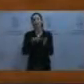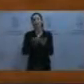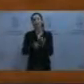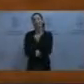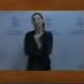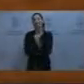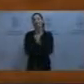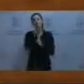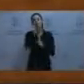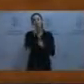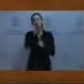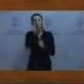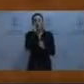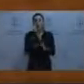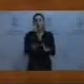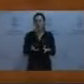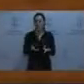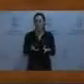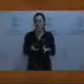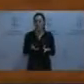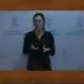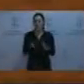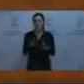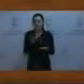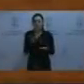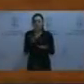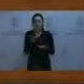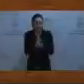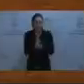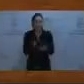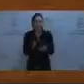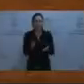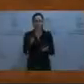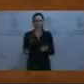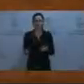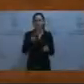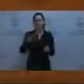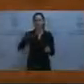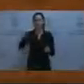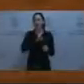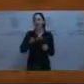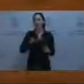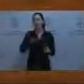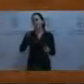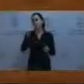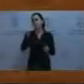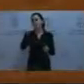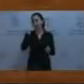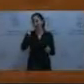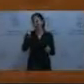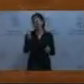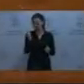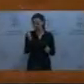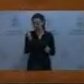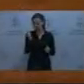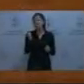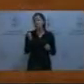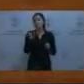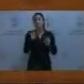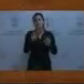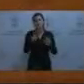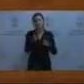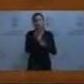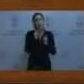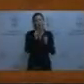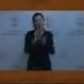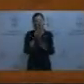¿no? Insisto, ¿tienen algún ejemplo en otra comunidad autónoma donde se dispuso y se dio solución, ¿no? En